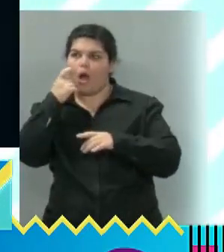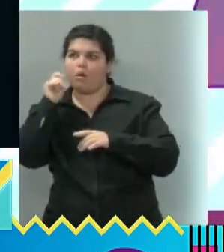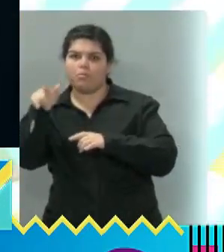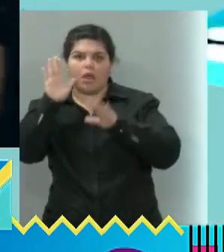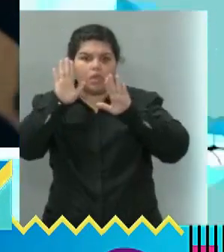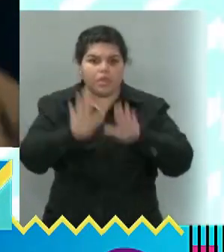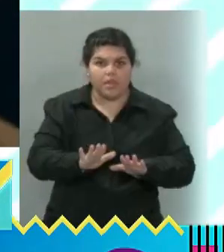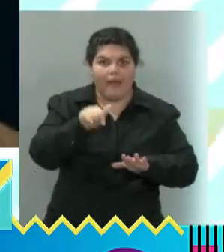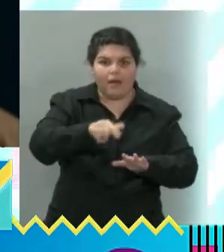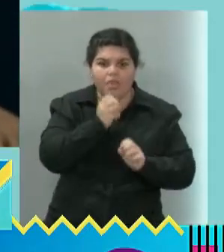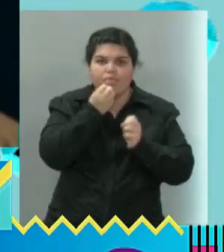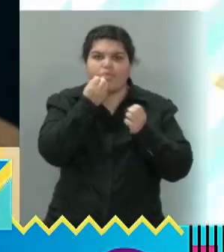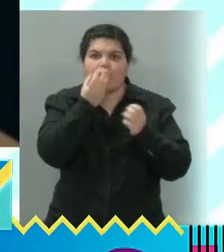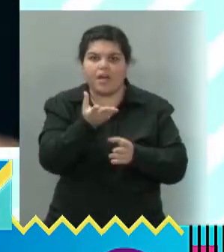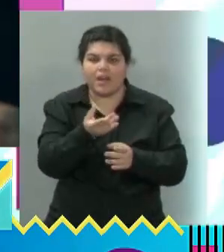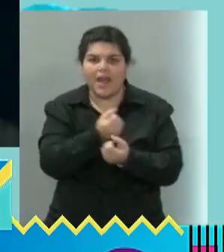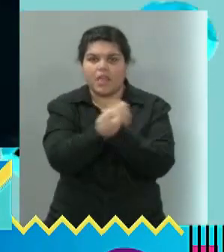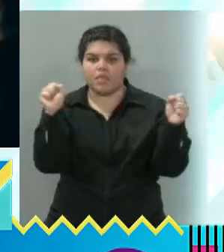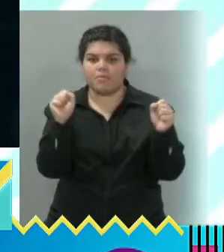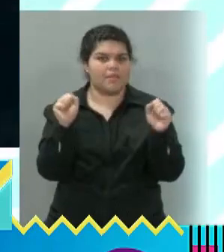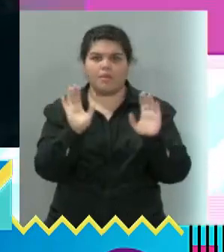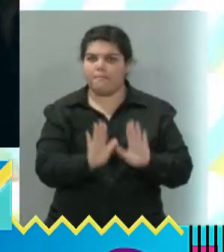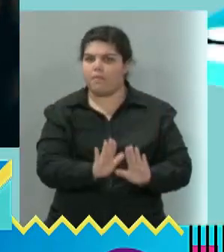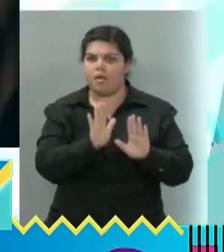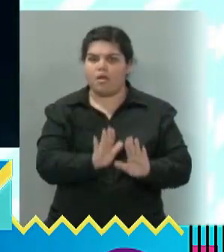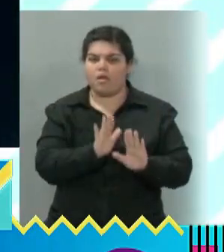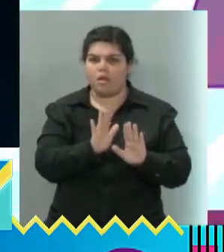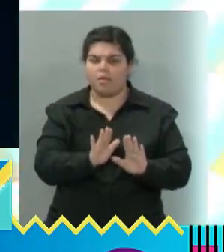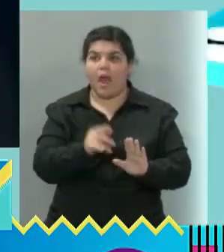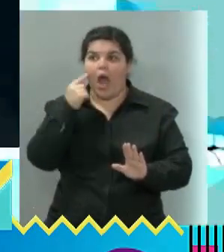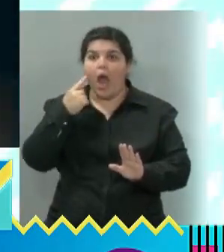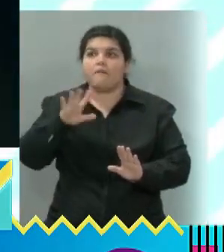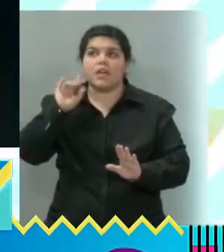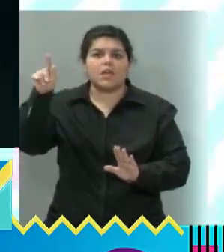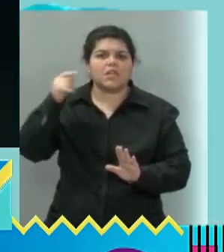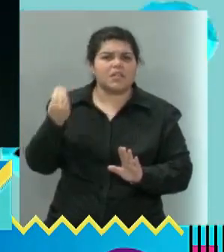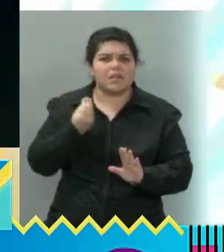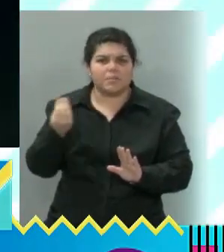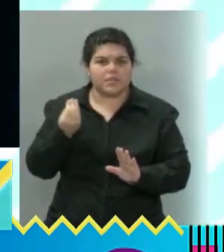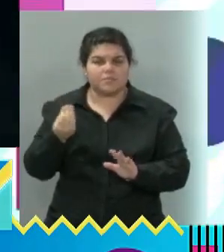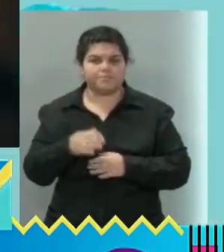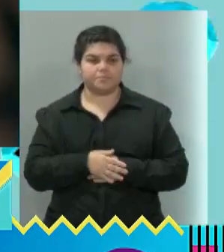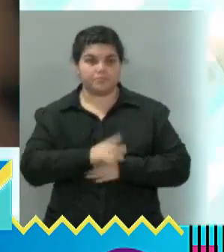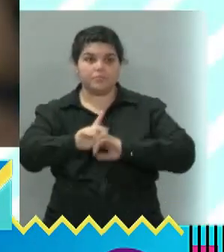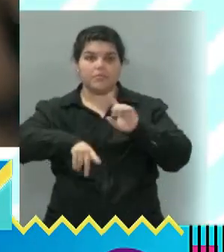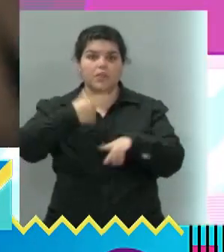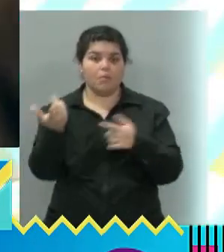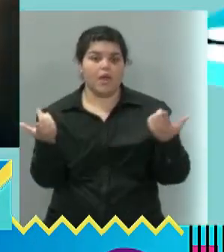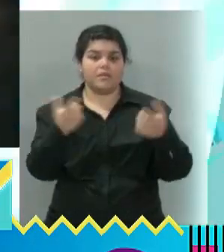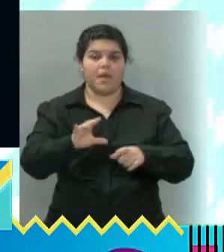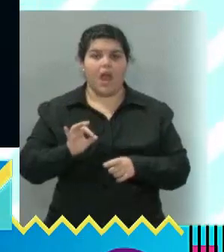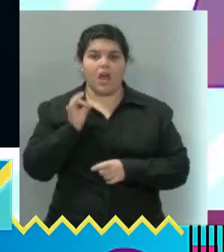estos momentos. A pesar de eso, la Asamblea del año 13 Eso es muy importante porque,